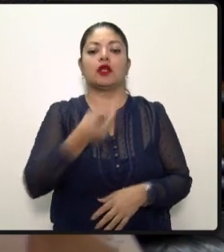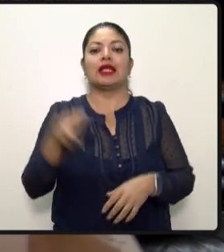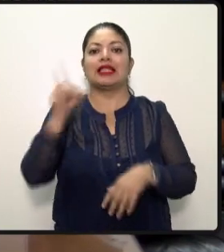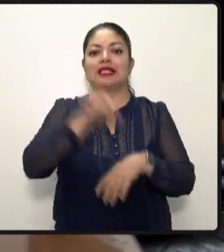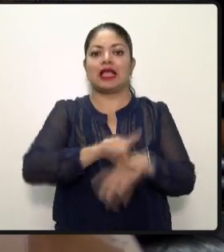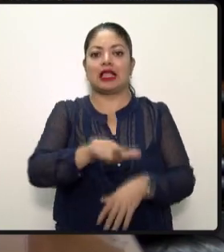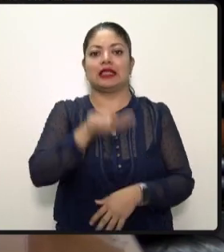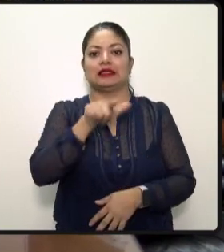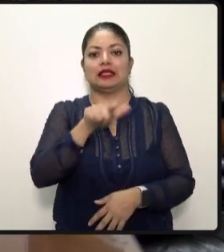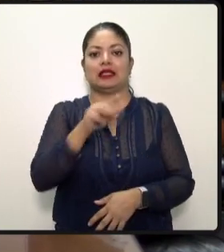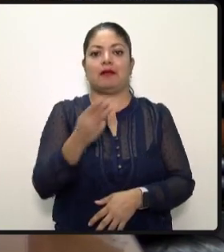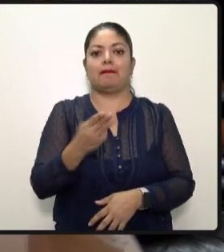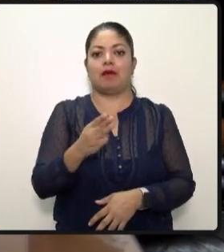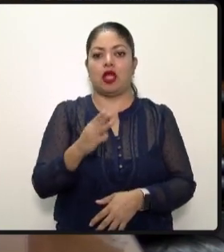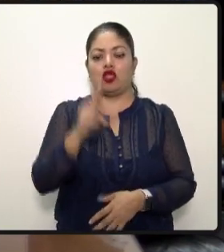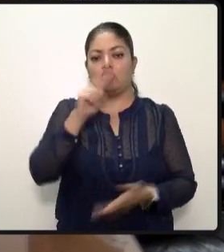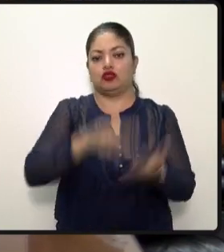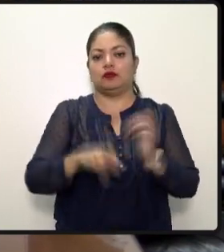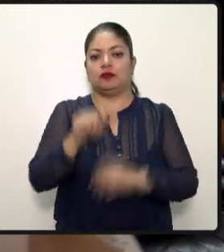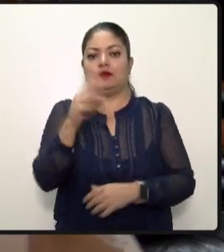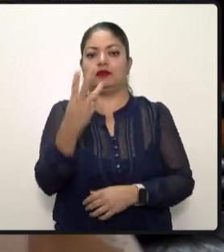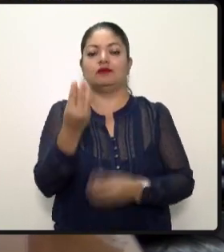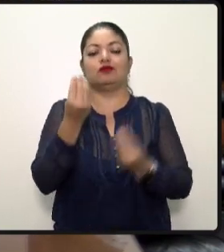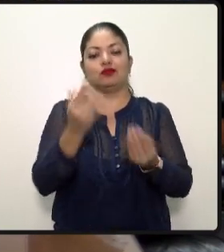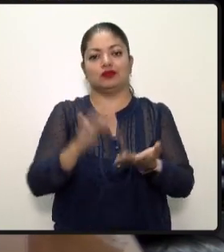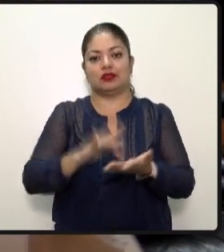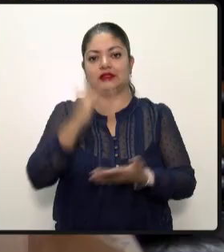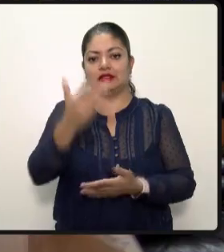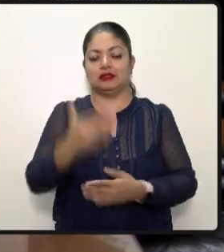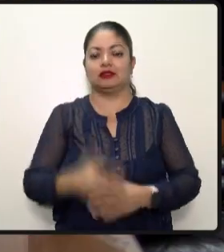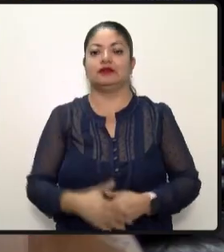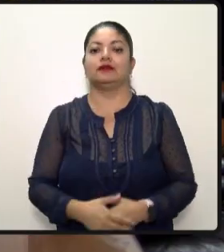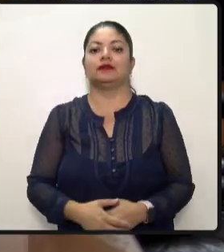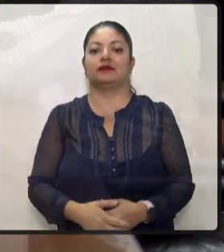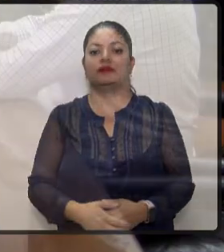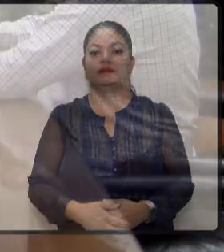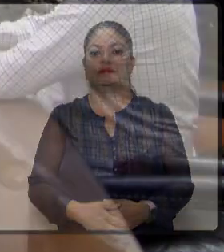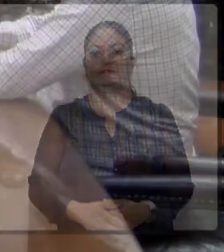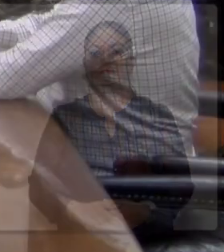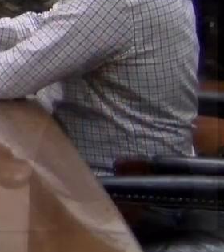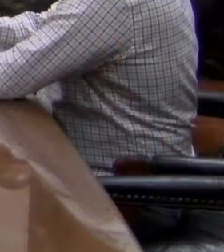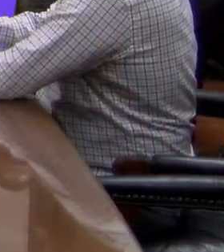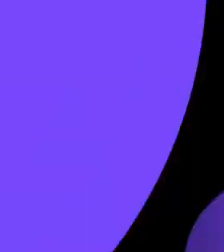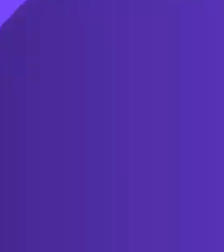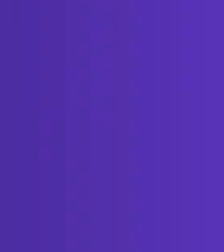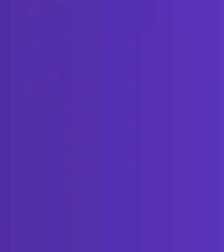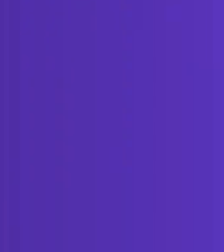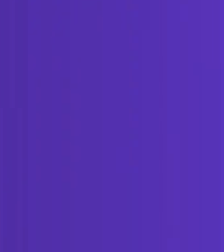17 de mayo del 2023. Muchísimas gracias. Gracias. Rápido, rápido.